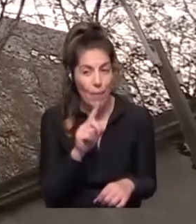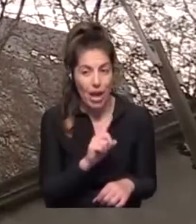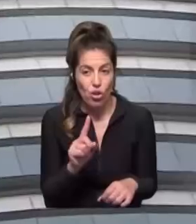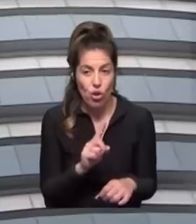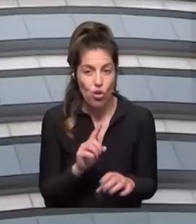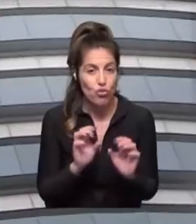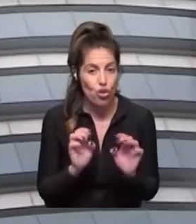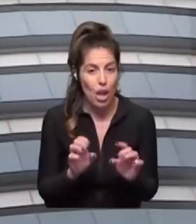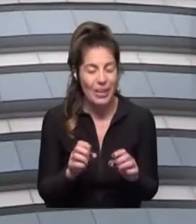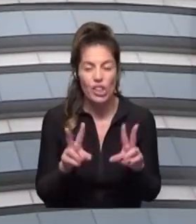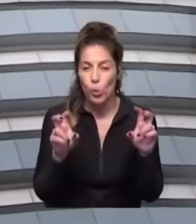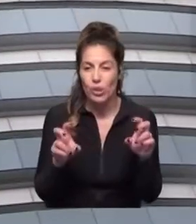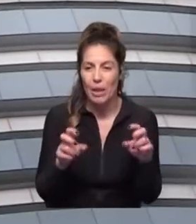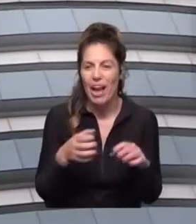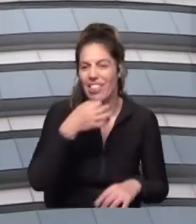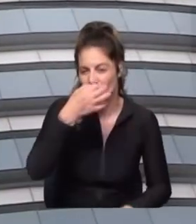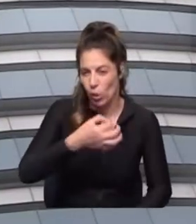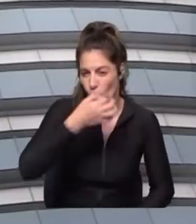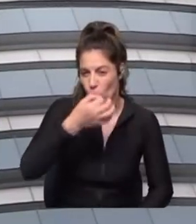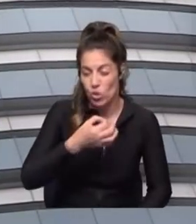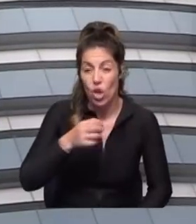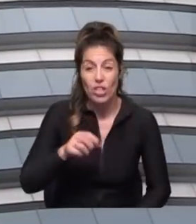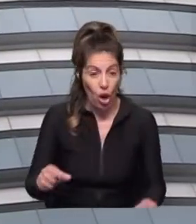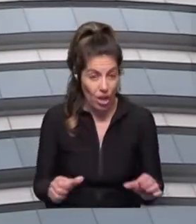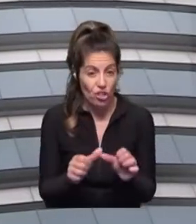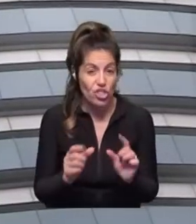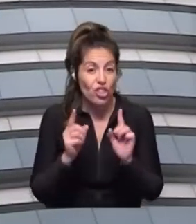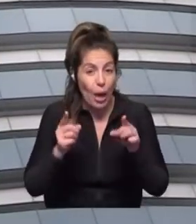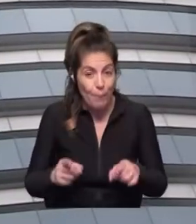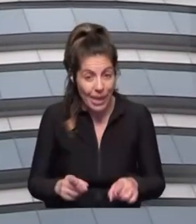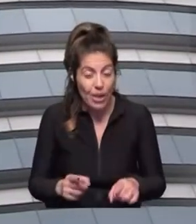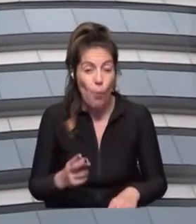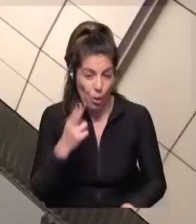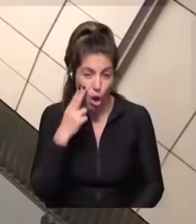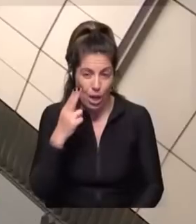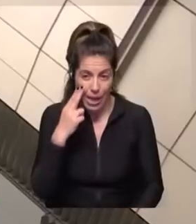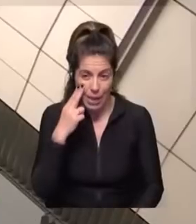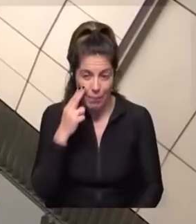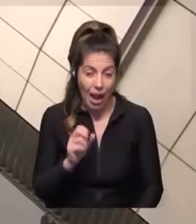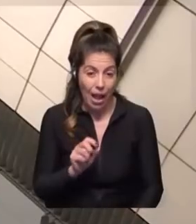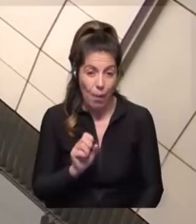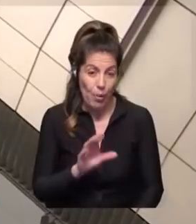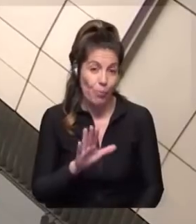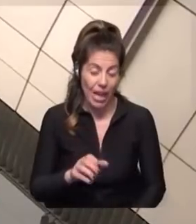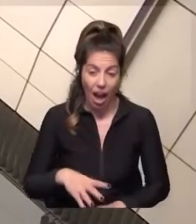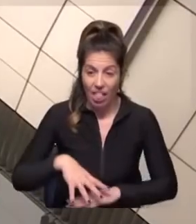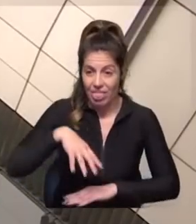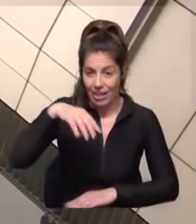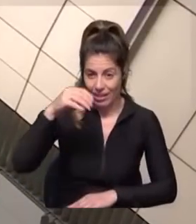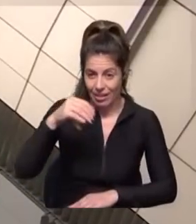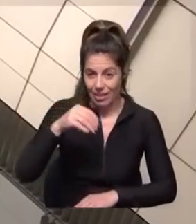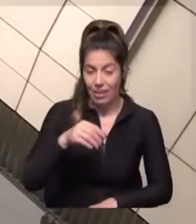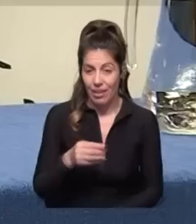este un tema discursivo sino que en los hechos Esto está afectando a la propia antel no